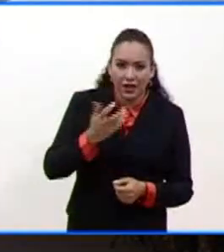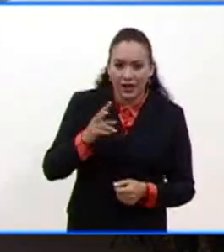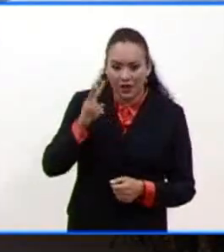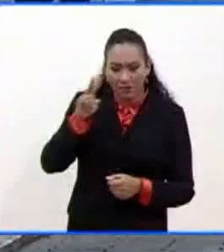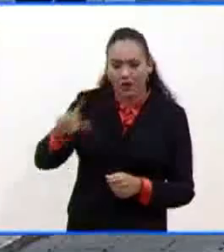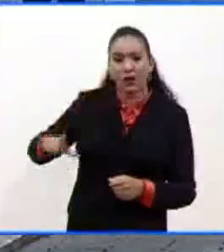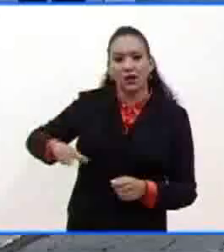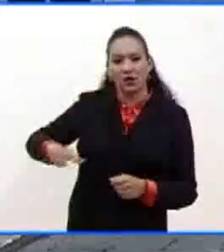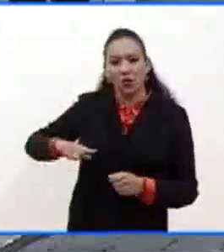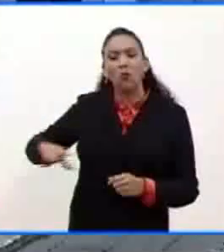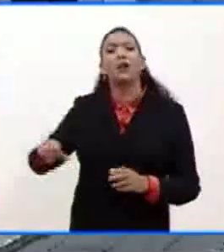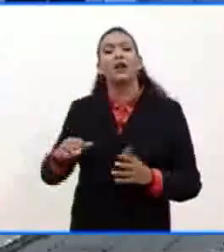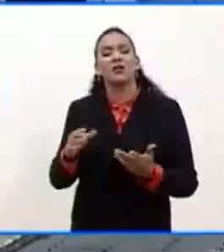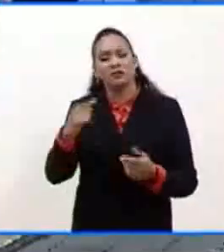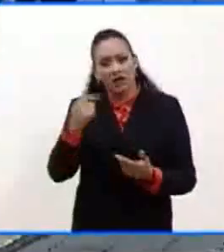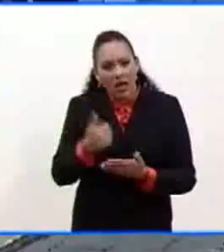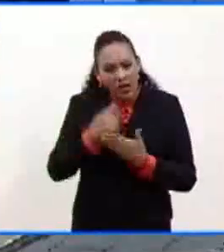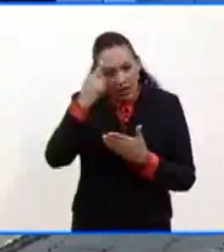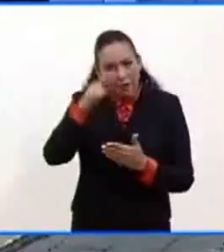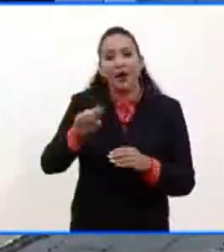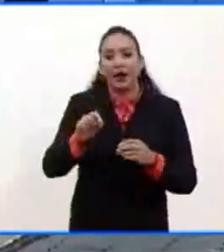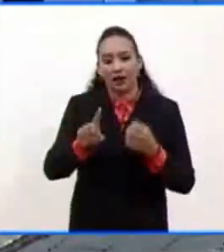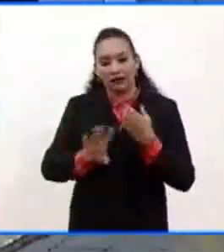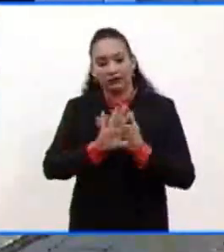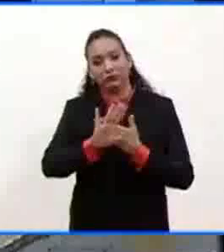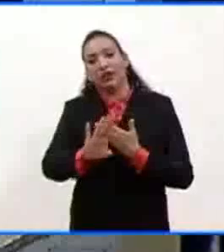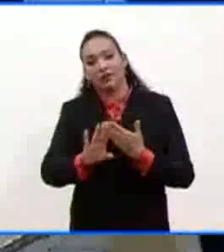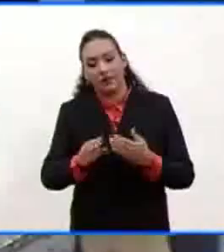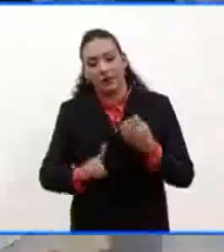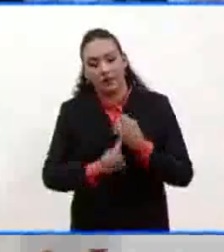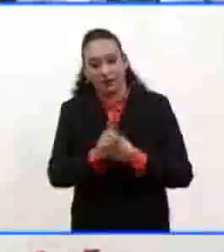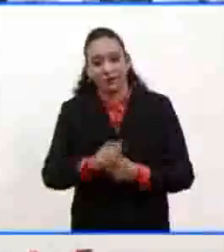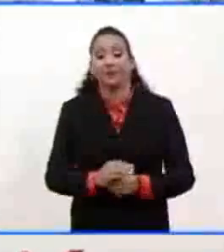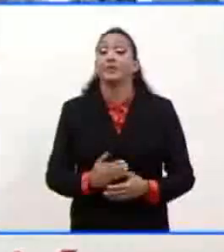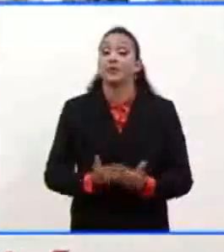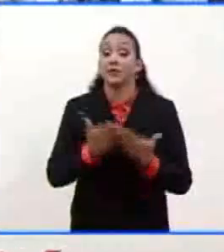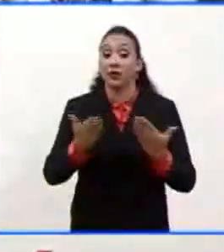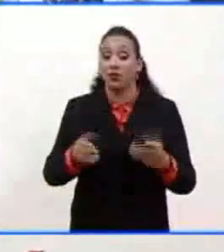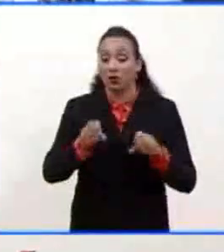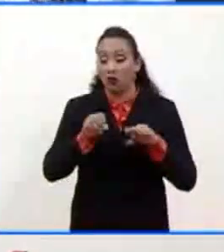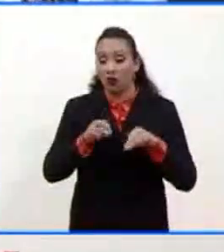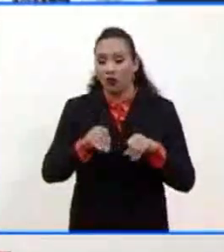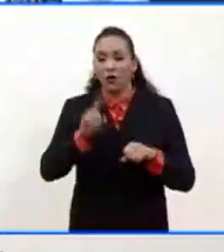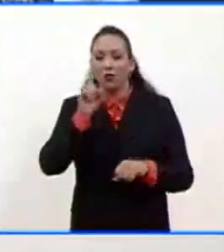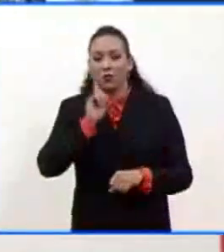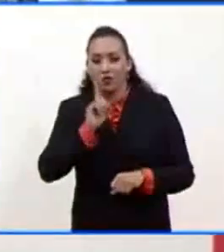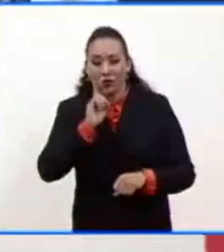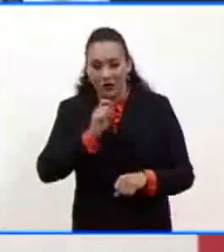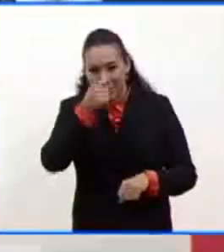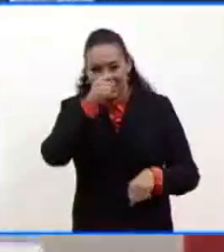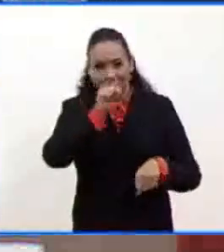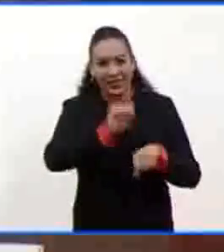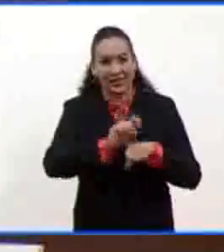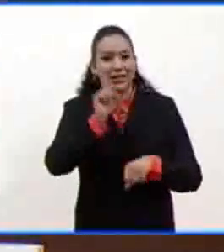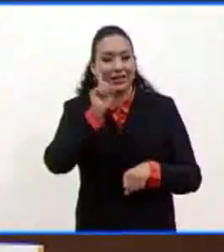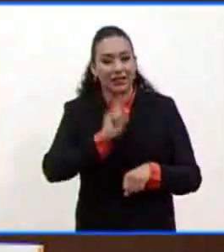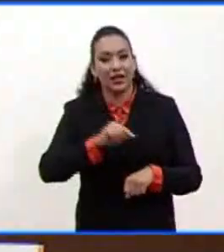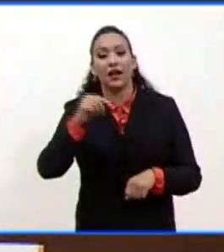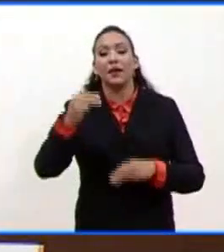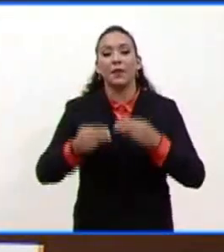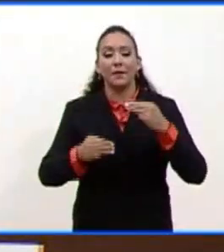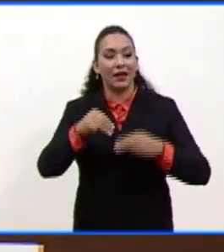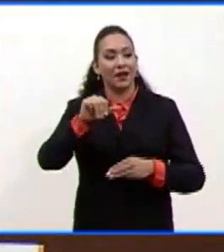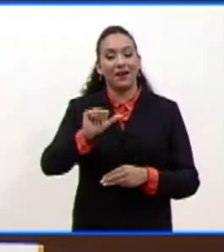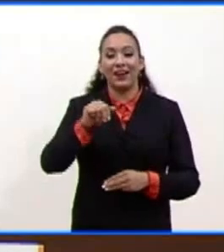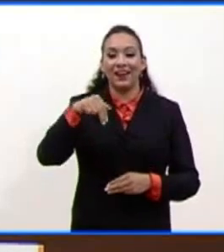esfuerzos de gobiernos para combatir este problema. Por su parte, la secretaria ejecutiva de Vigilancia del Consejo,